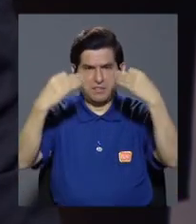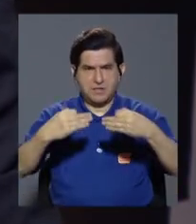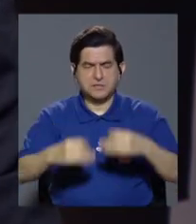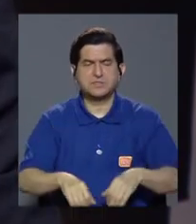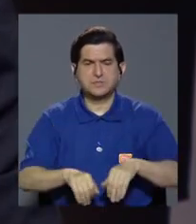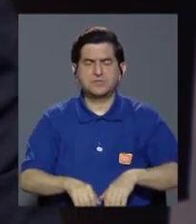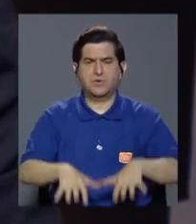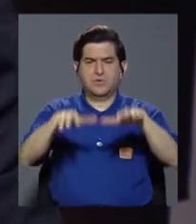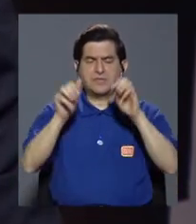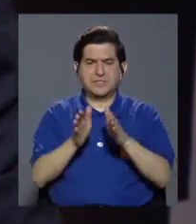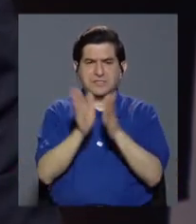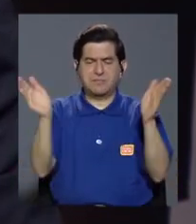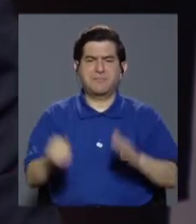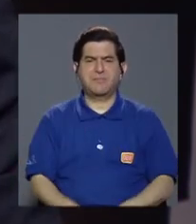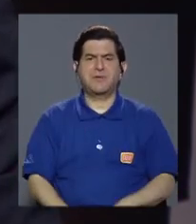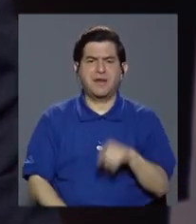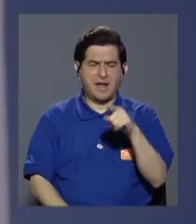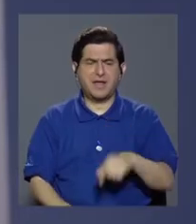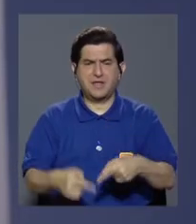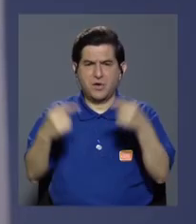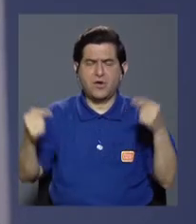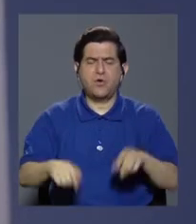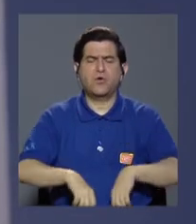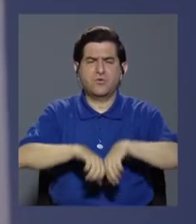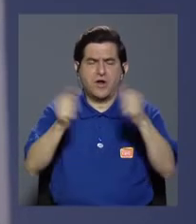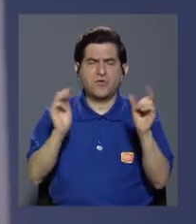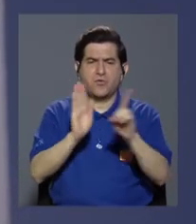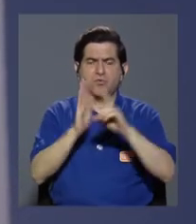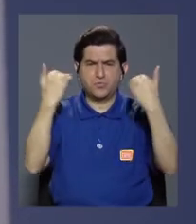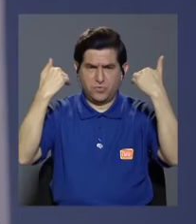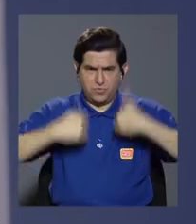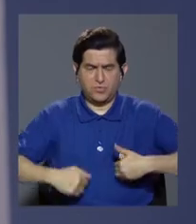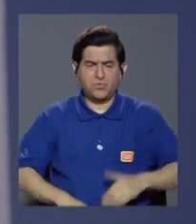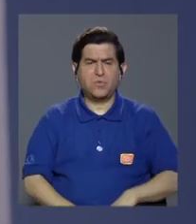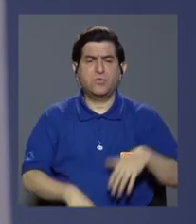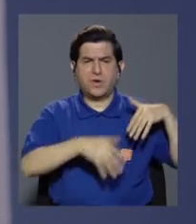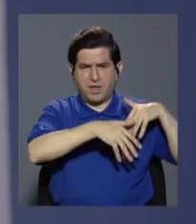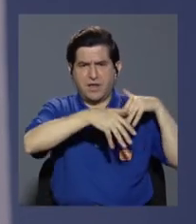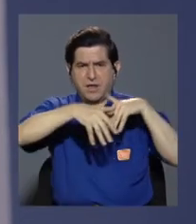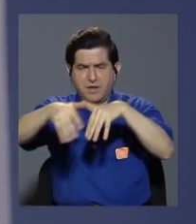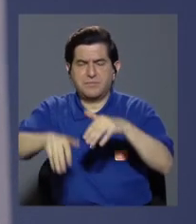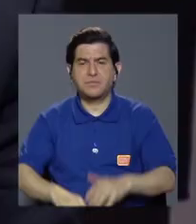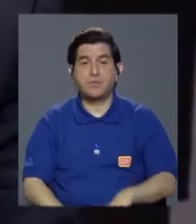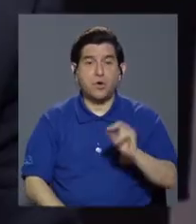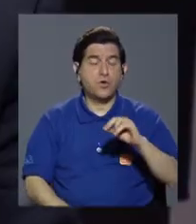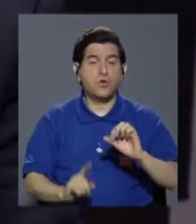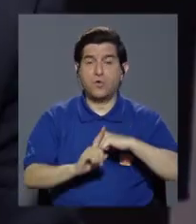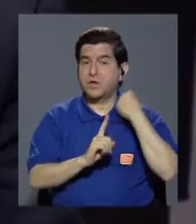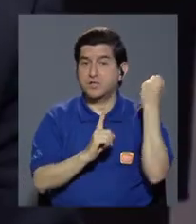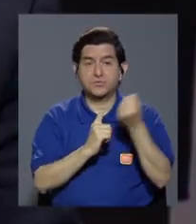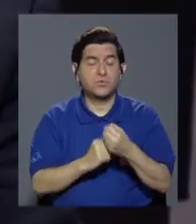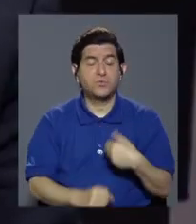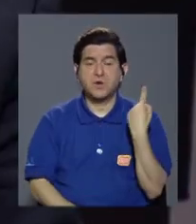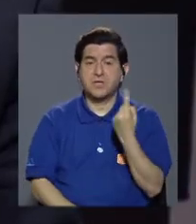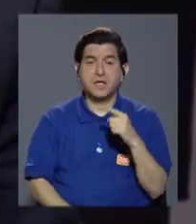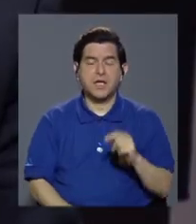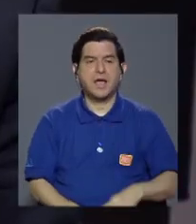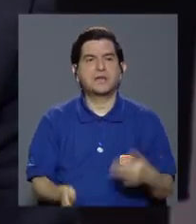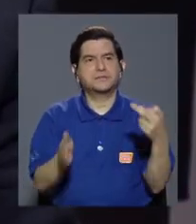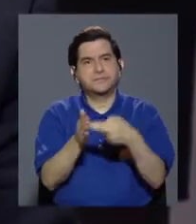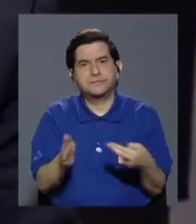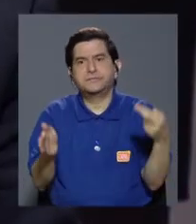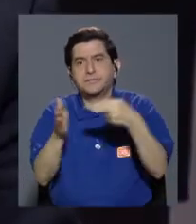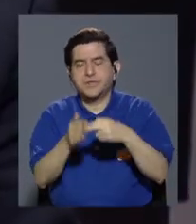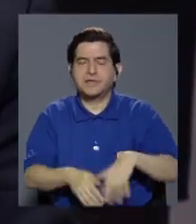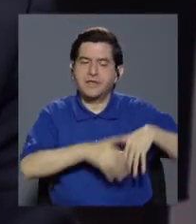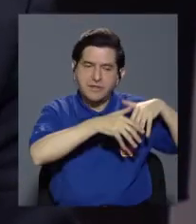general condenando las violaciones de derechos humanos y recurren cada vez que hay una protesta porque no estamos hablando de acciones esporádicas sino que es frecuente cada vez que hay